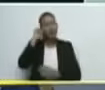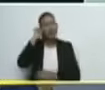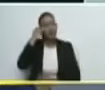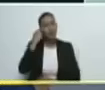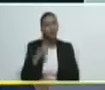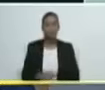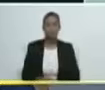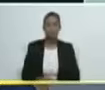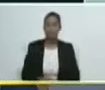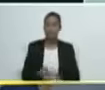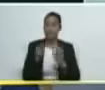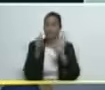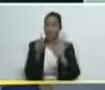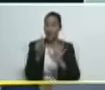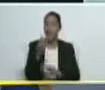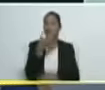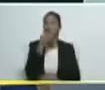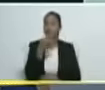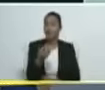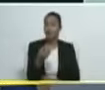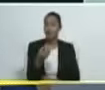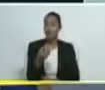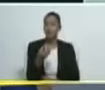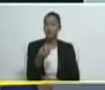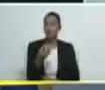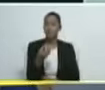Aquel 6 de diciembre en La Habana,